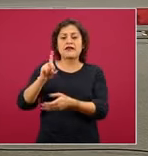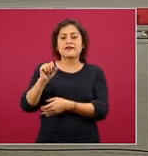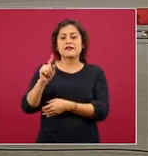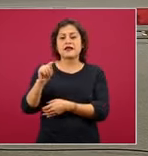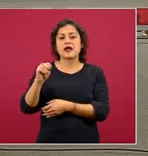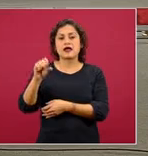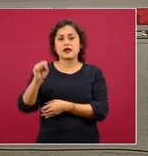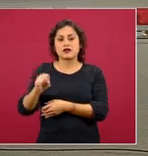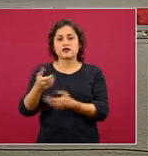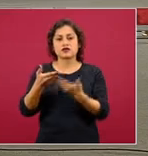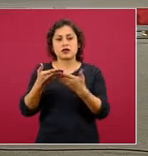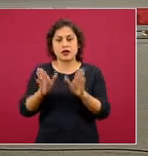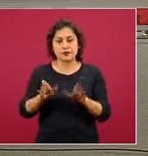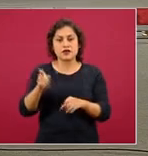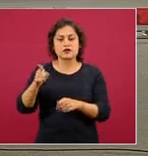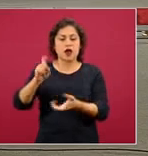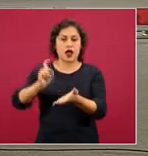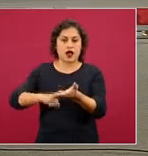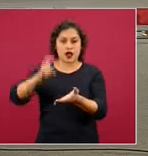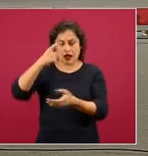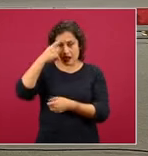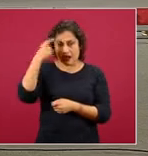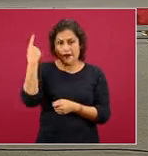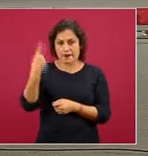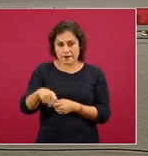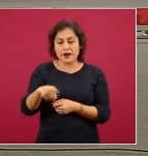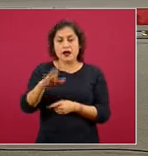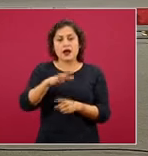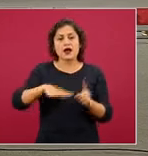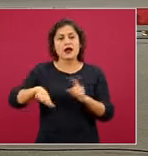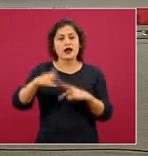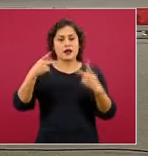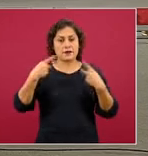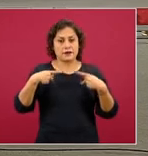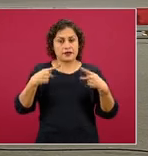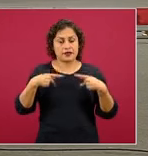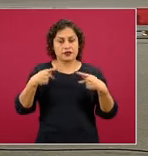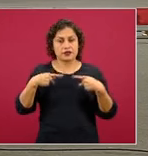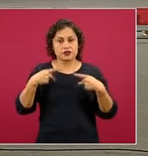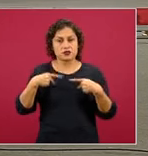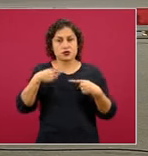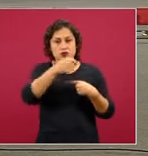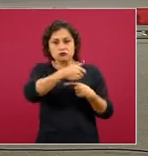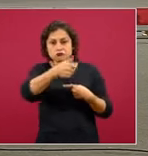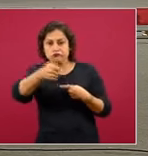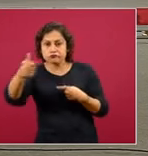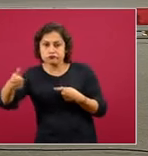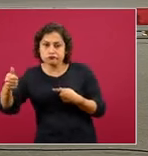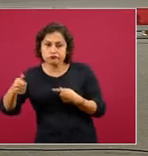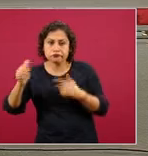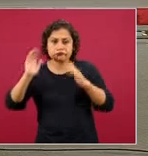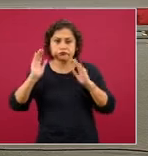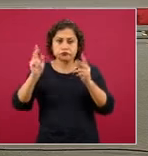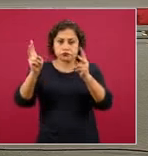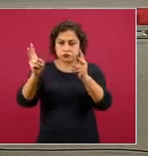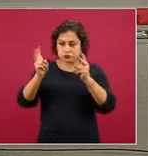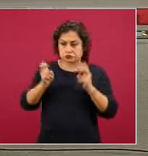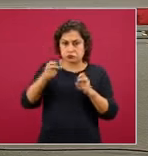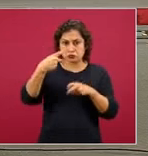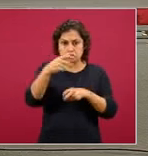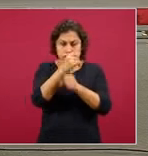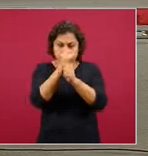también pues, ha habido el esfuerzo para que cada una de ustedes como personas que están analizando datos